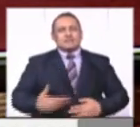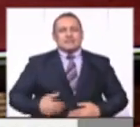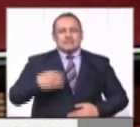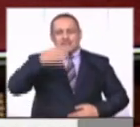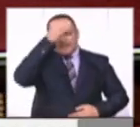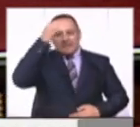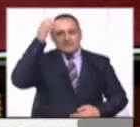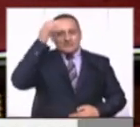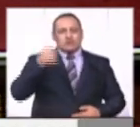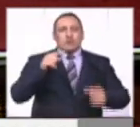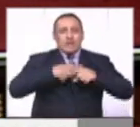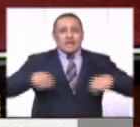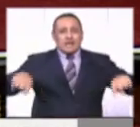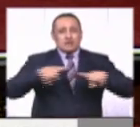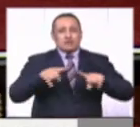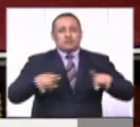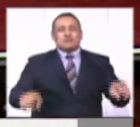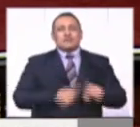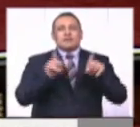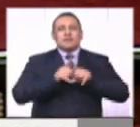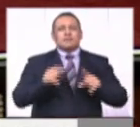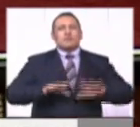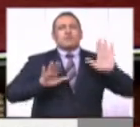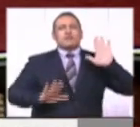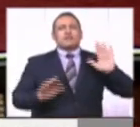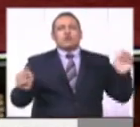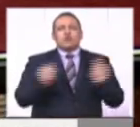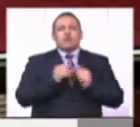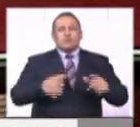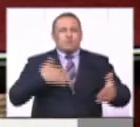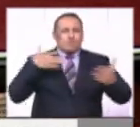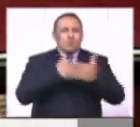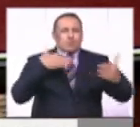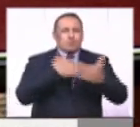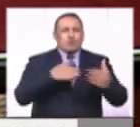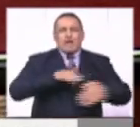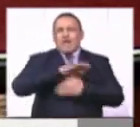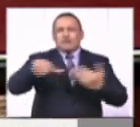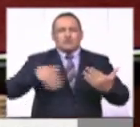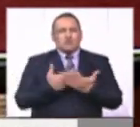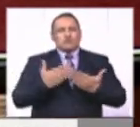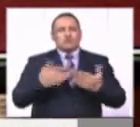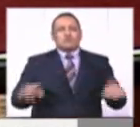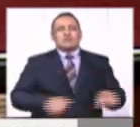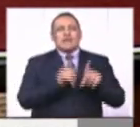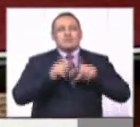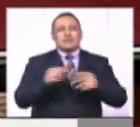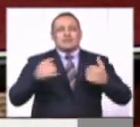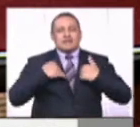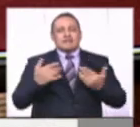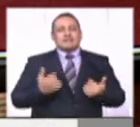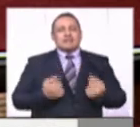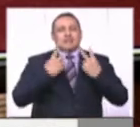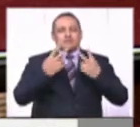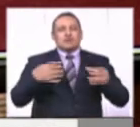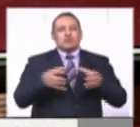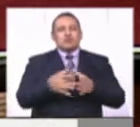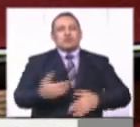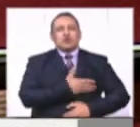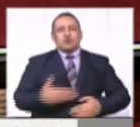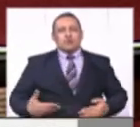Castillo ellos se comprometieron a atacar a todos aquellos que atacaban a su